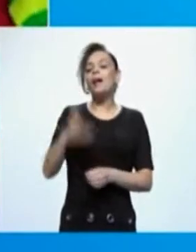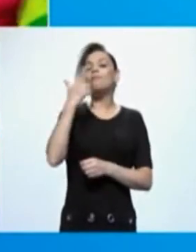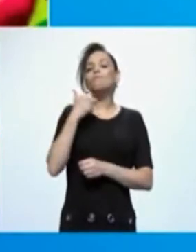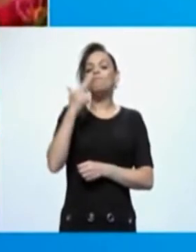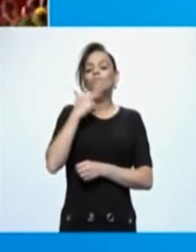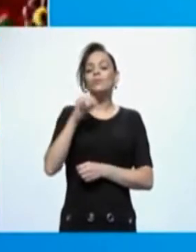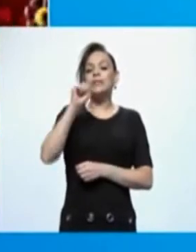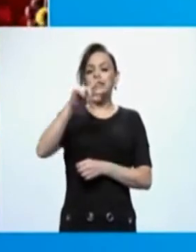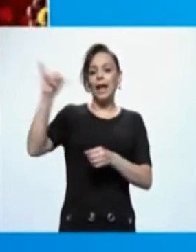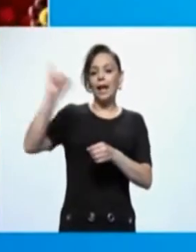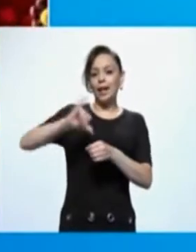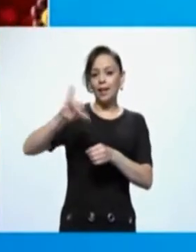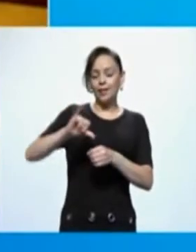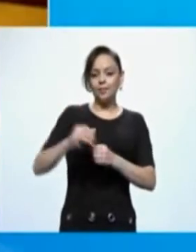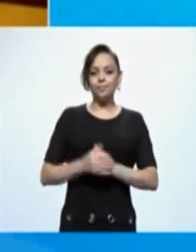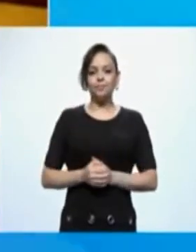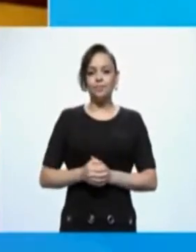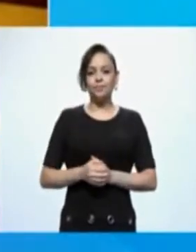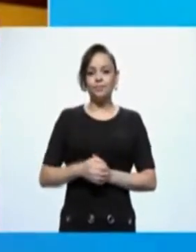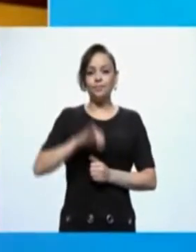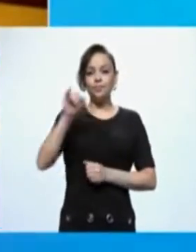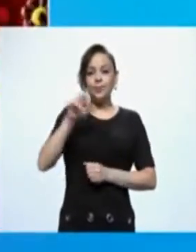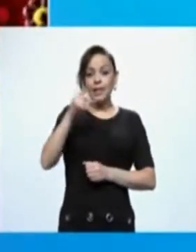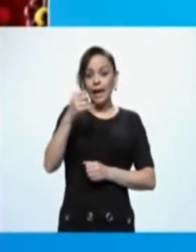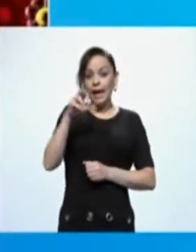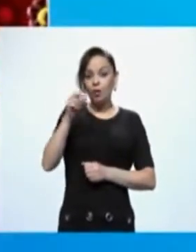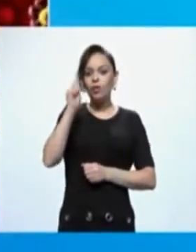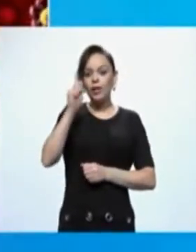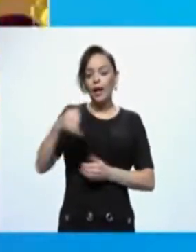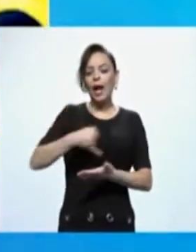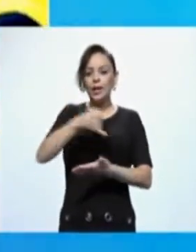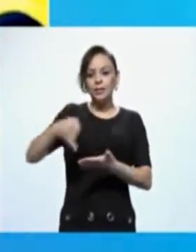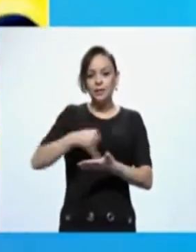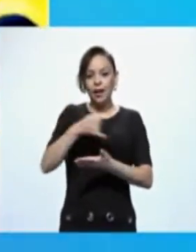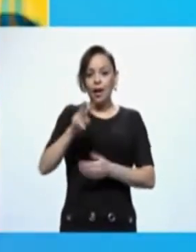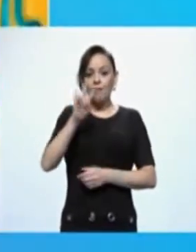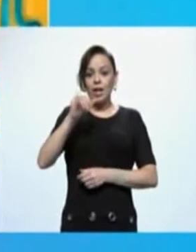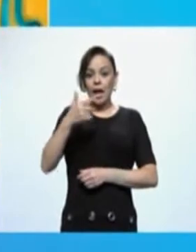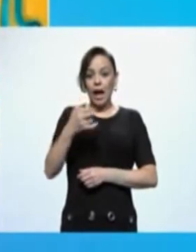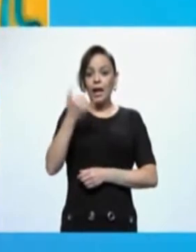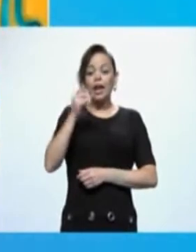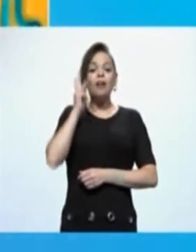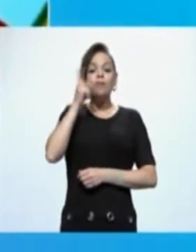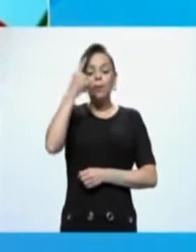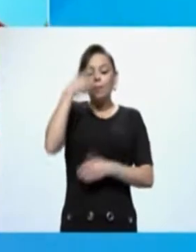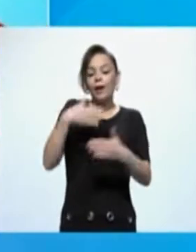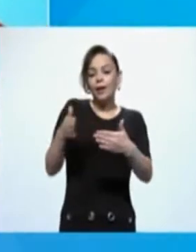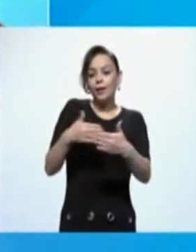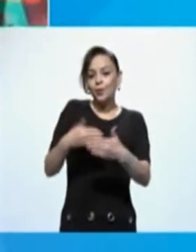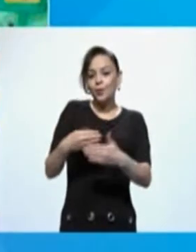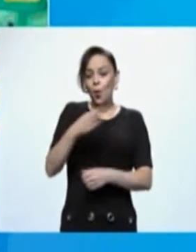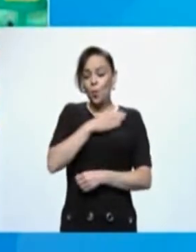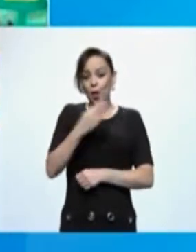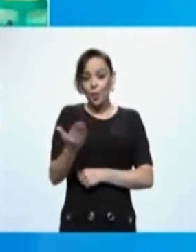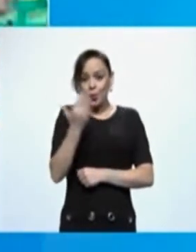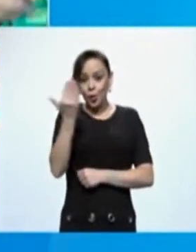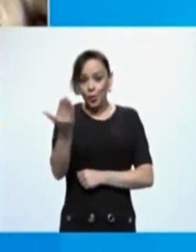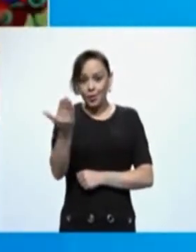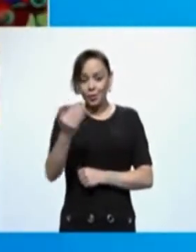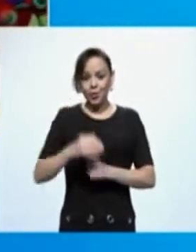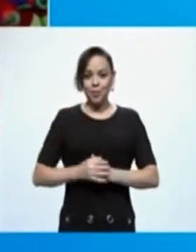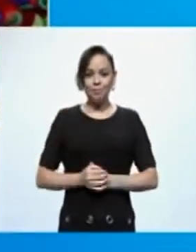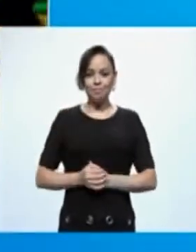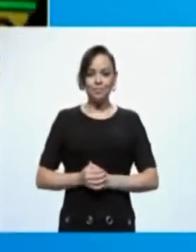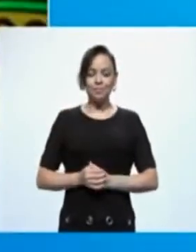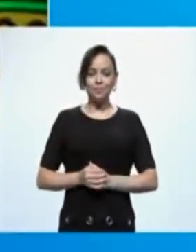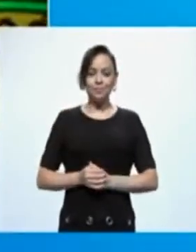y que añadir el jilguero, aceite, vinagre y vino cocinero. ¡Buen provecho!